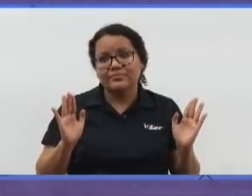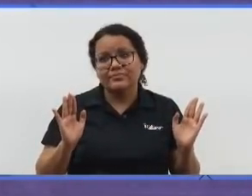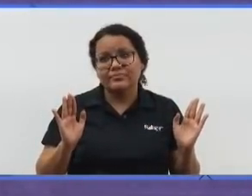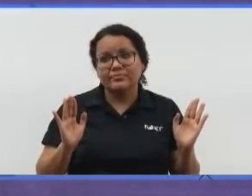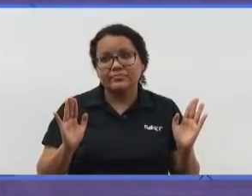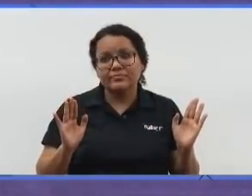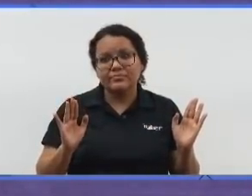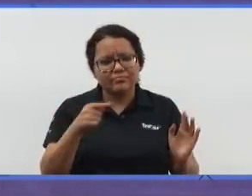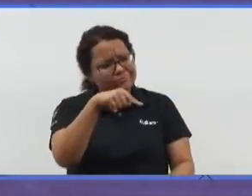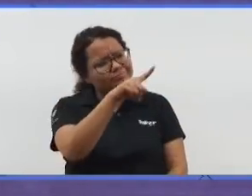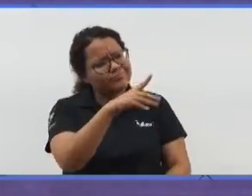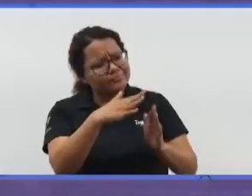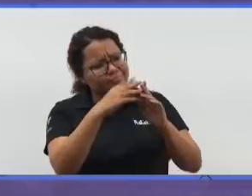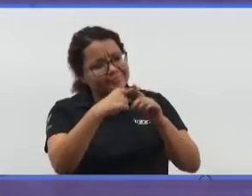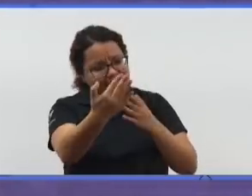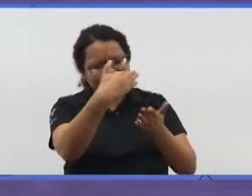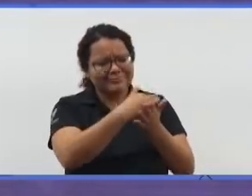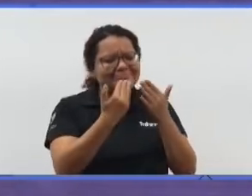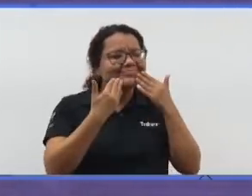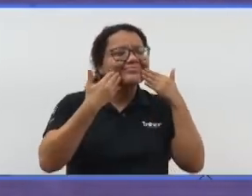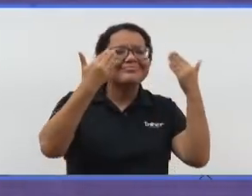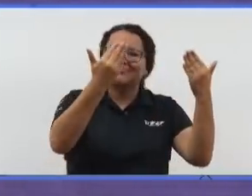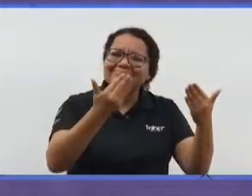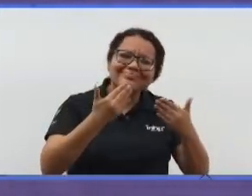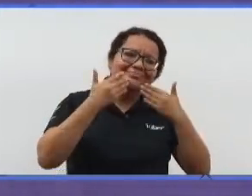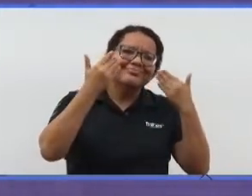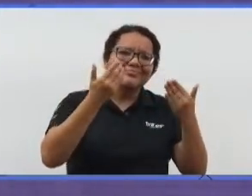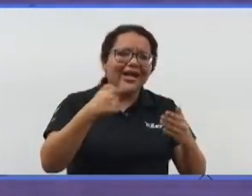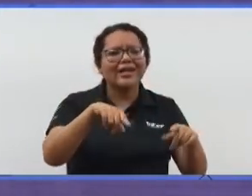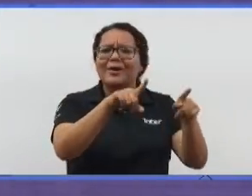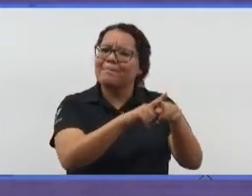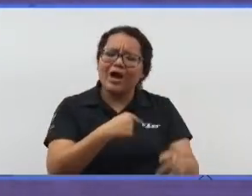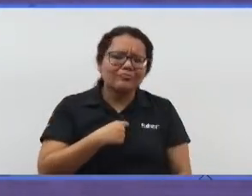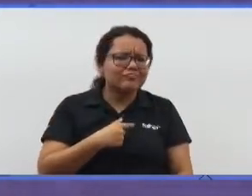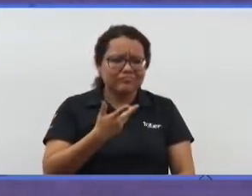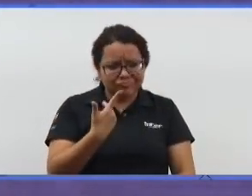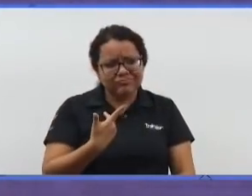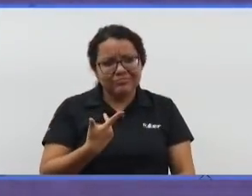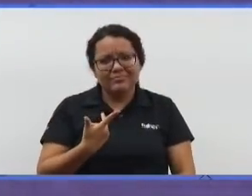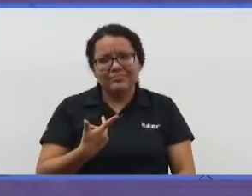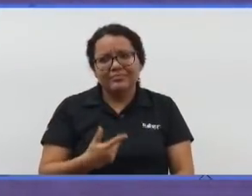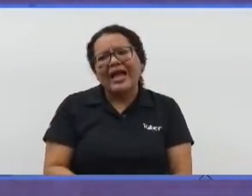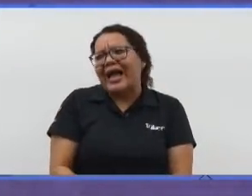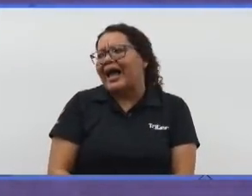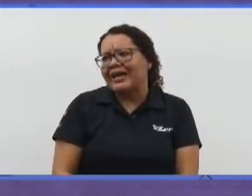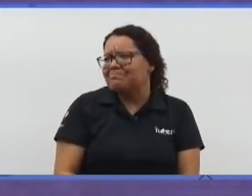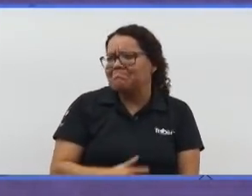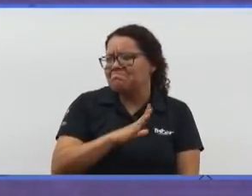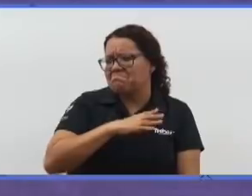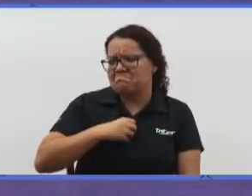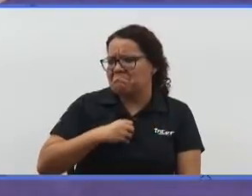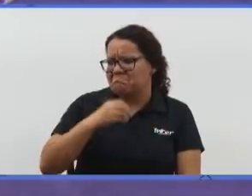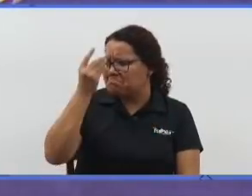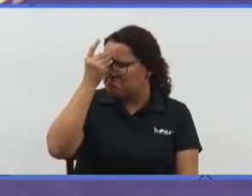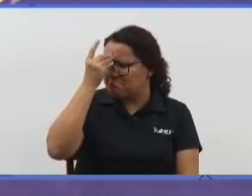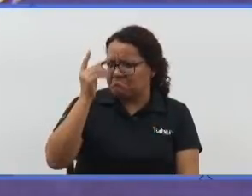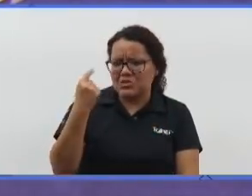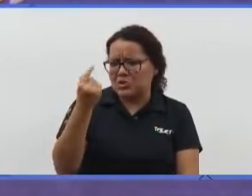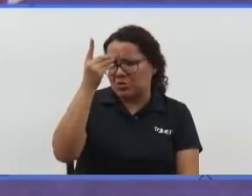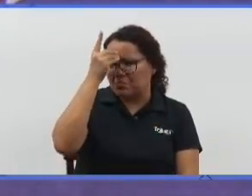así si usted la iglesia con voces hermano yo quiero ya congregarme y ayudar y empujar otra vamos los domingos